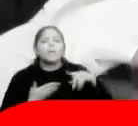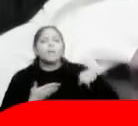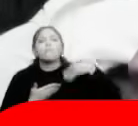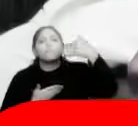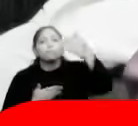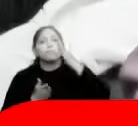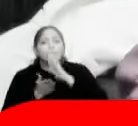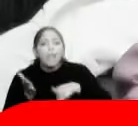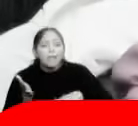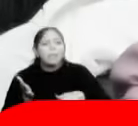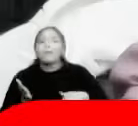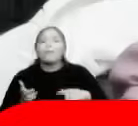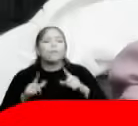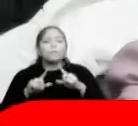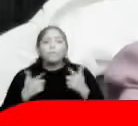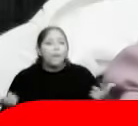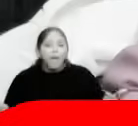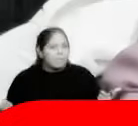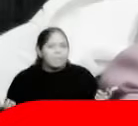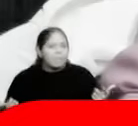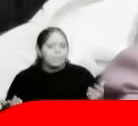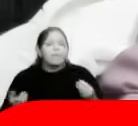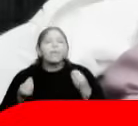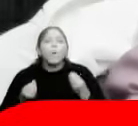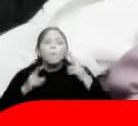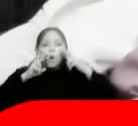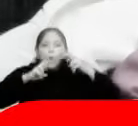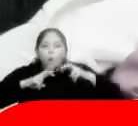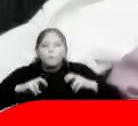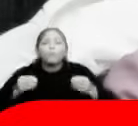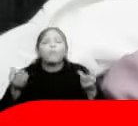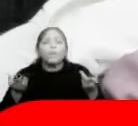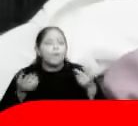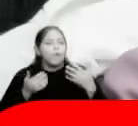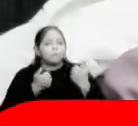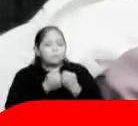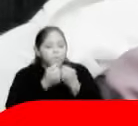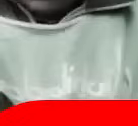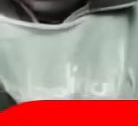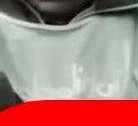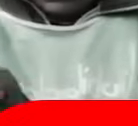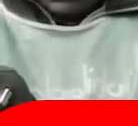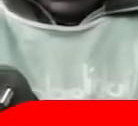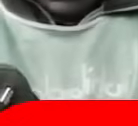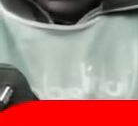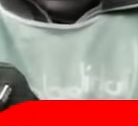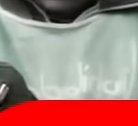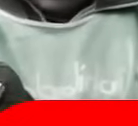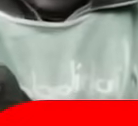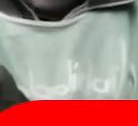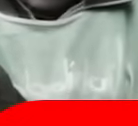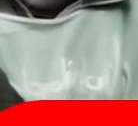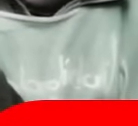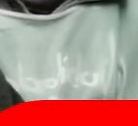de la Mutual de Trabajadores Municipales de Quilmes. Muy bien, Virginia, le hago una pregunta. ¿Usted se siente acompañada por la